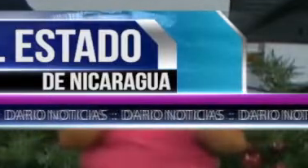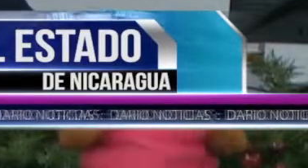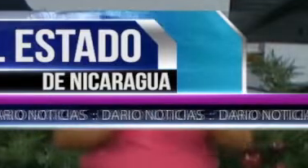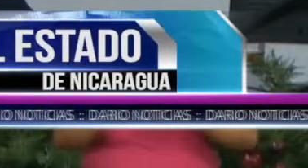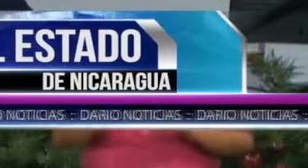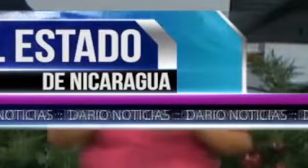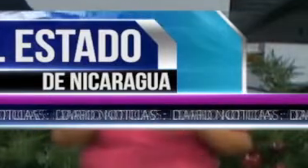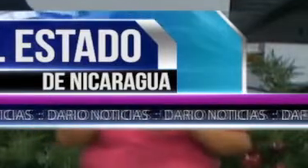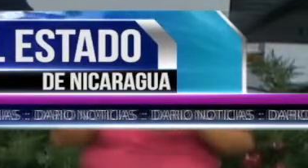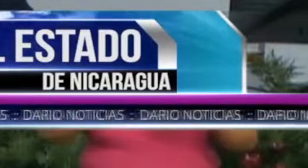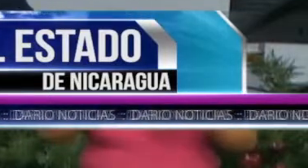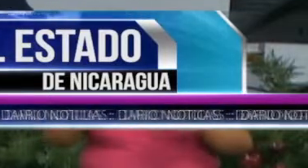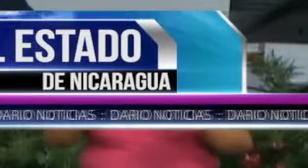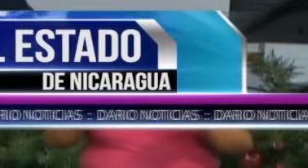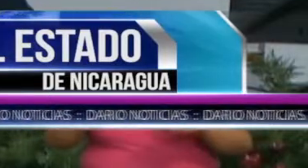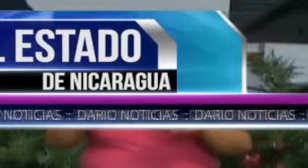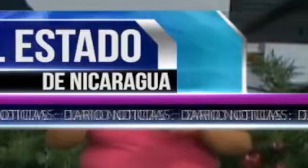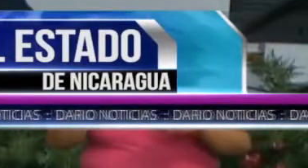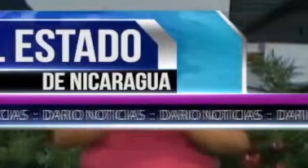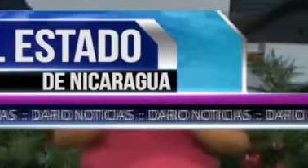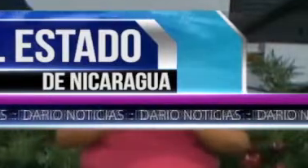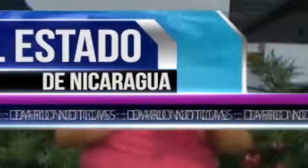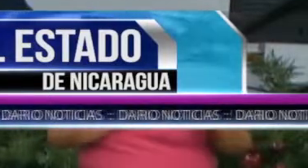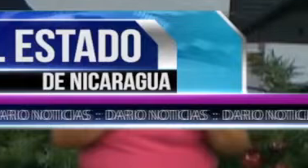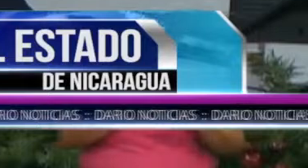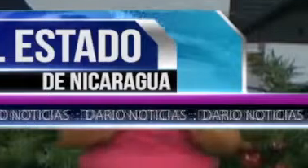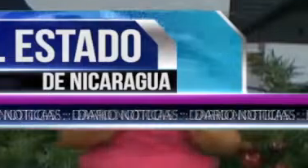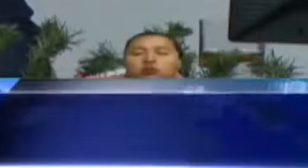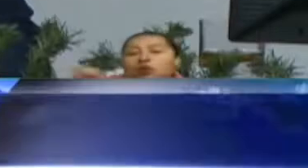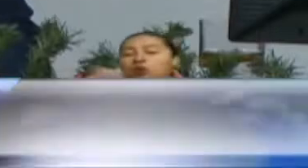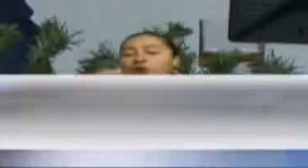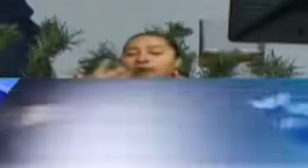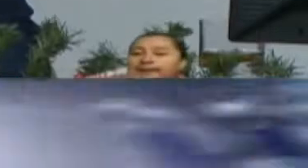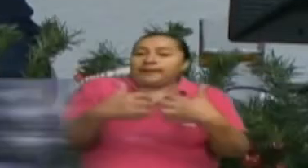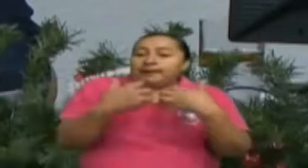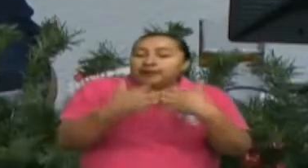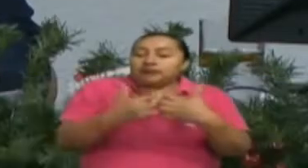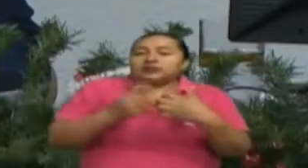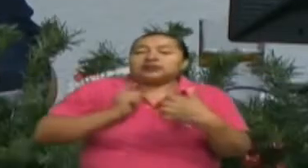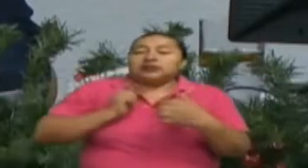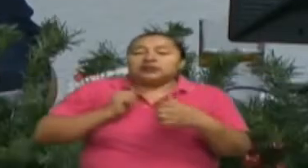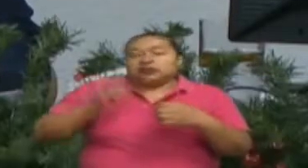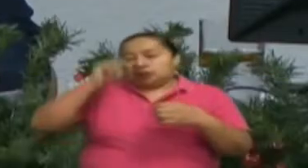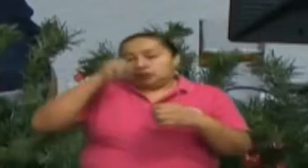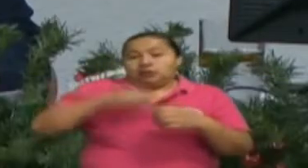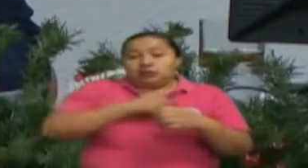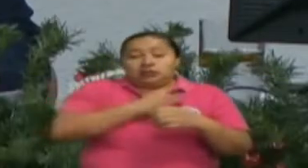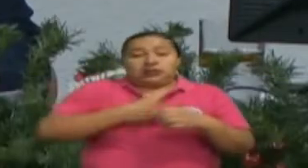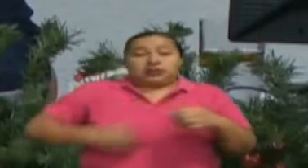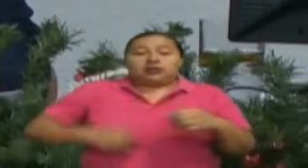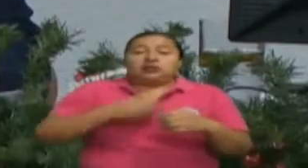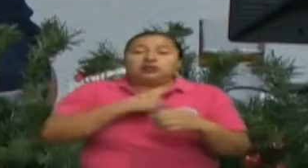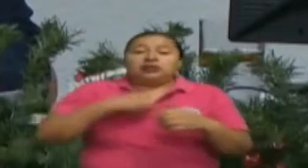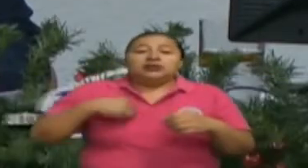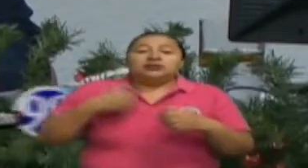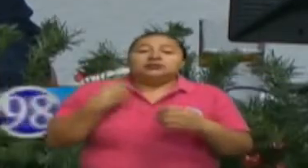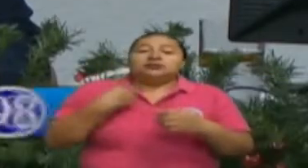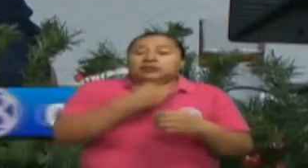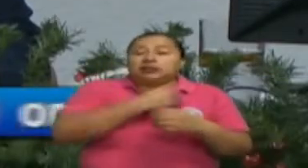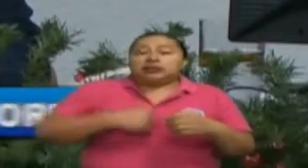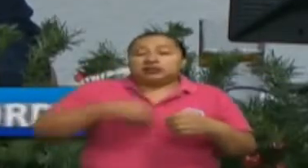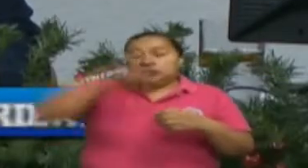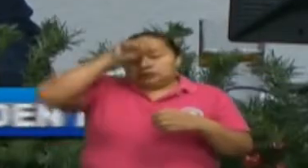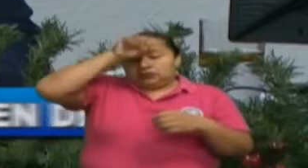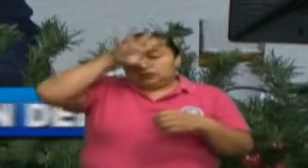administrados por las instituciones y o empresas que el Estado a través del Ministerio de Energía y Minas